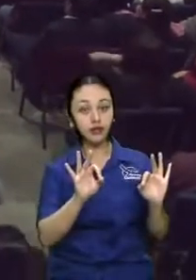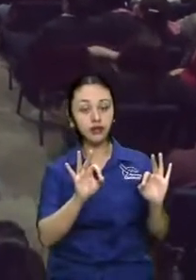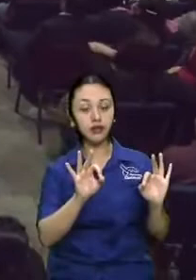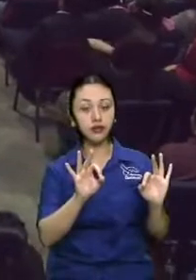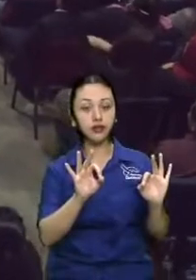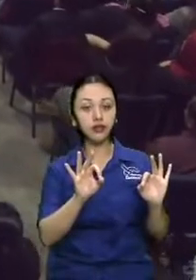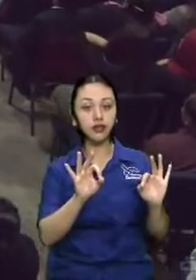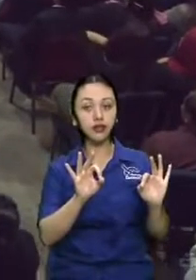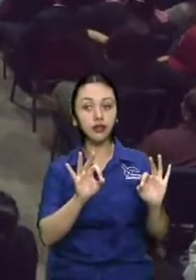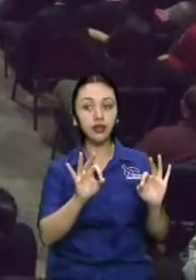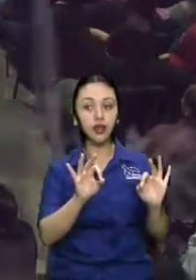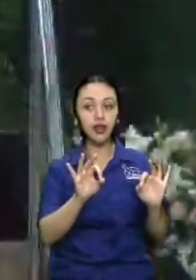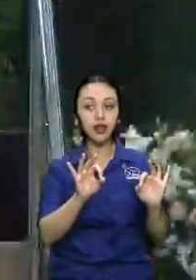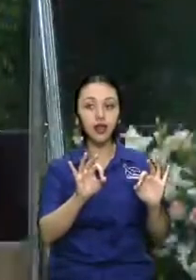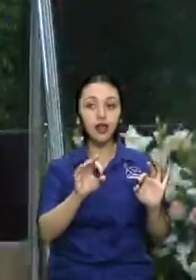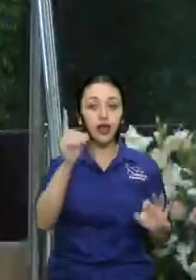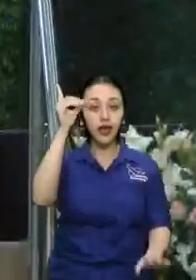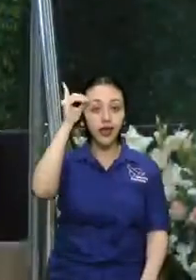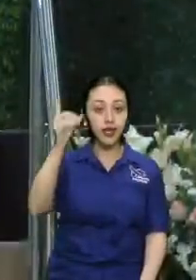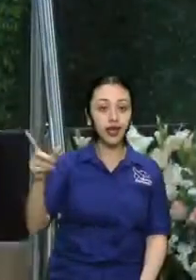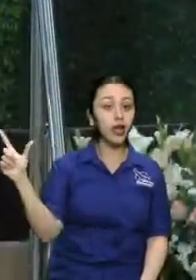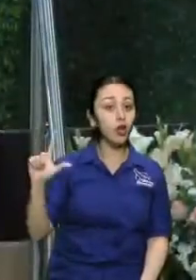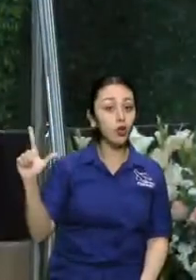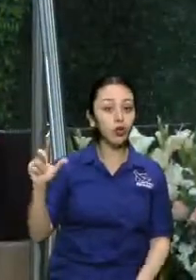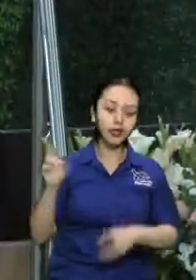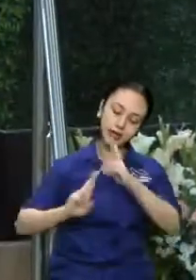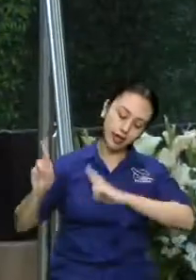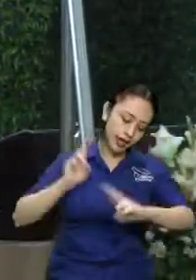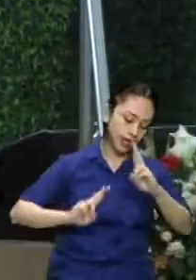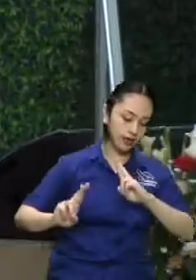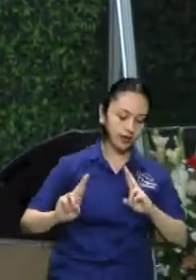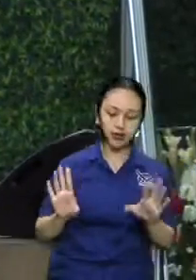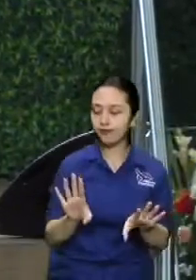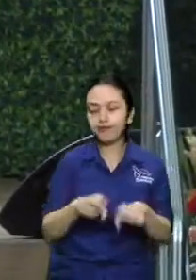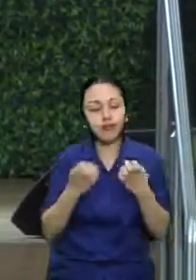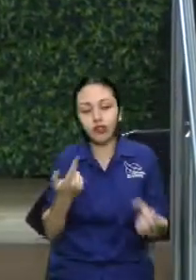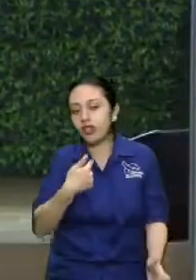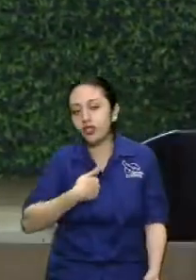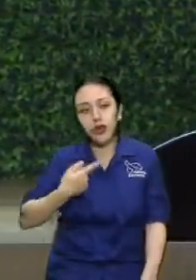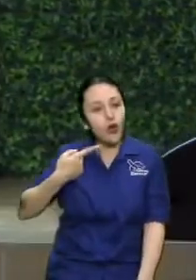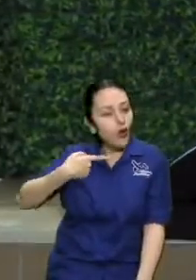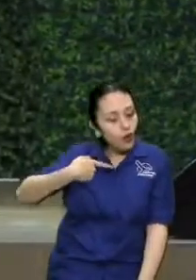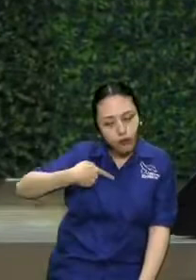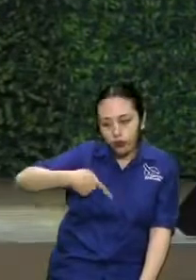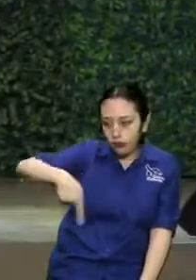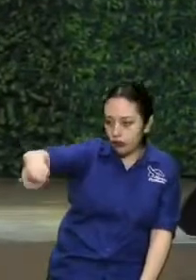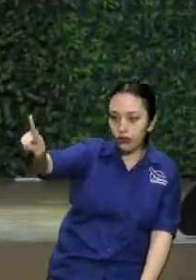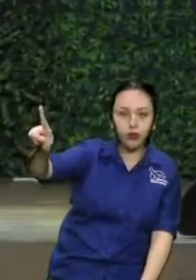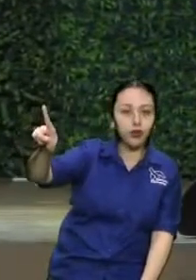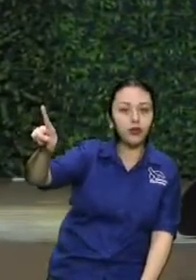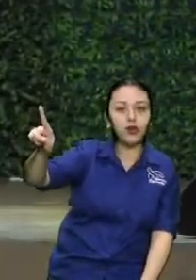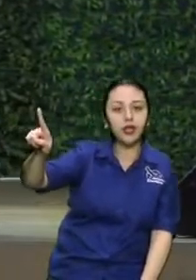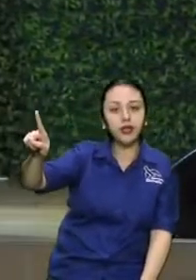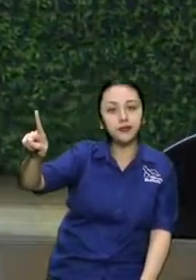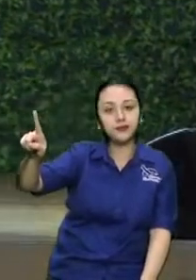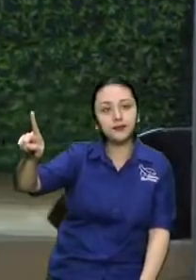ya el lunes regresas y, bueno, está bien, pues, y me fui, mi carrito para Shela, hermano.